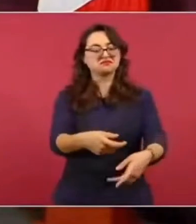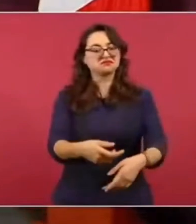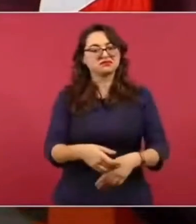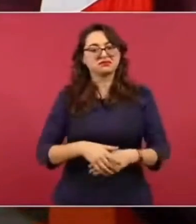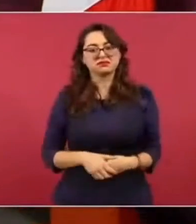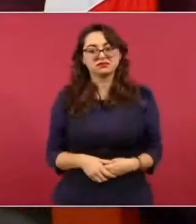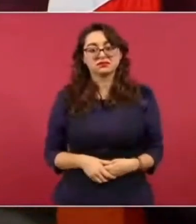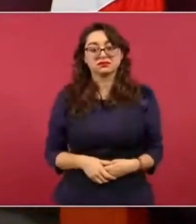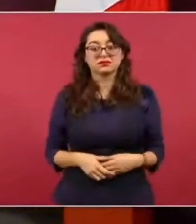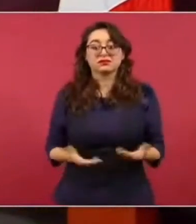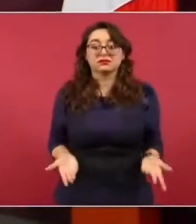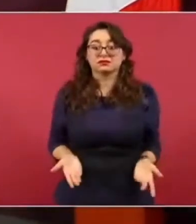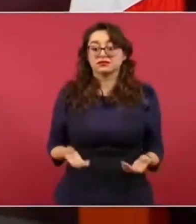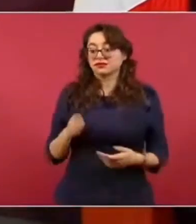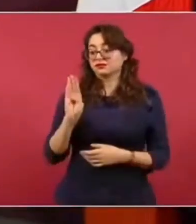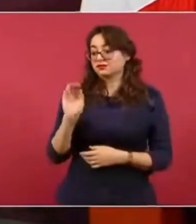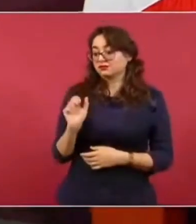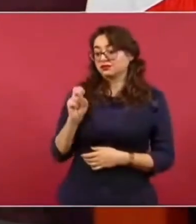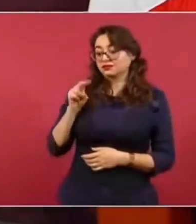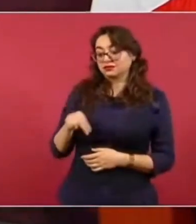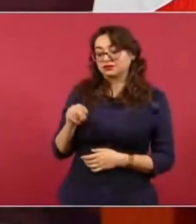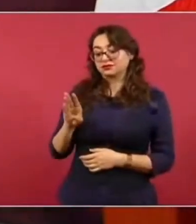el Banco del Bienestar